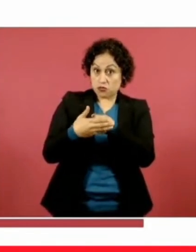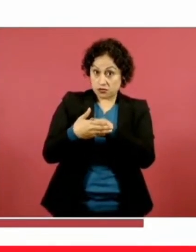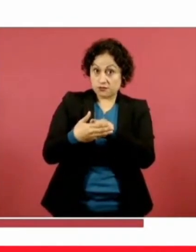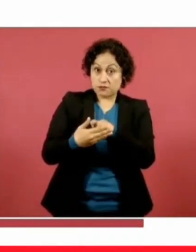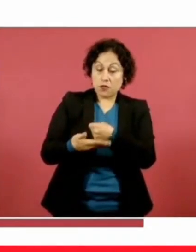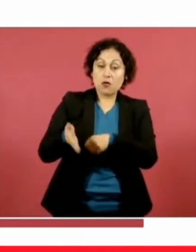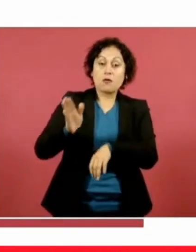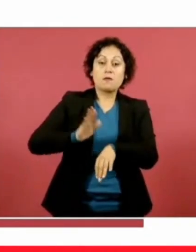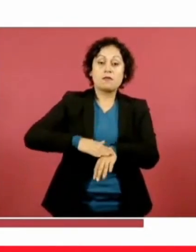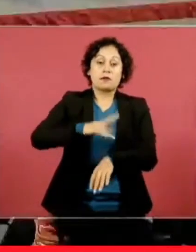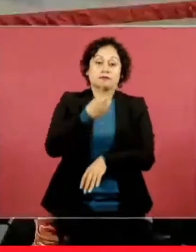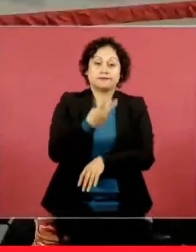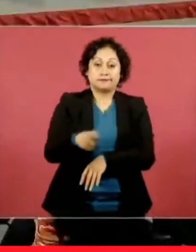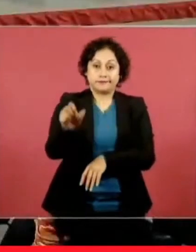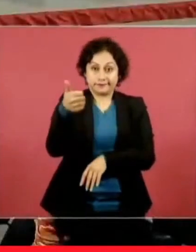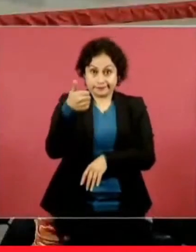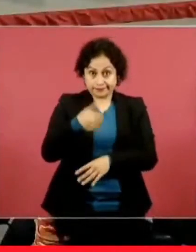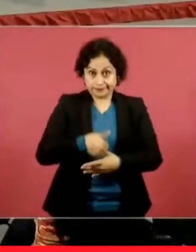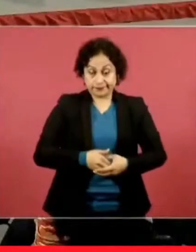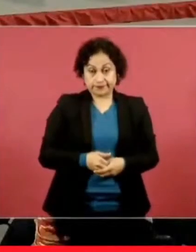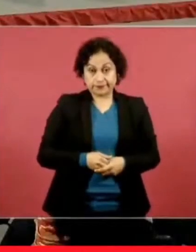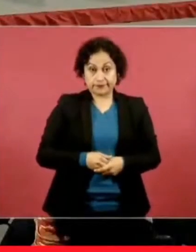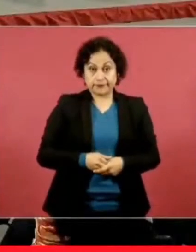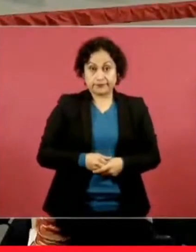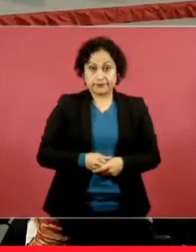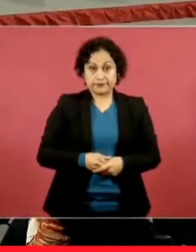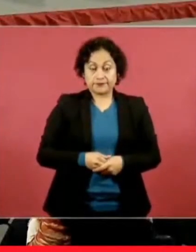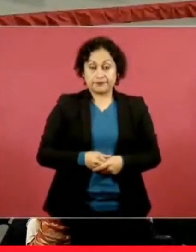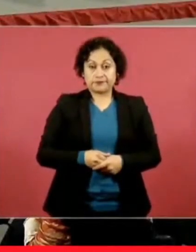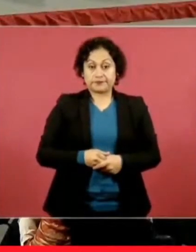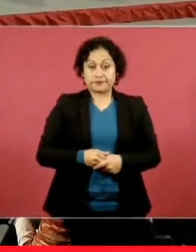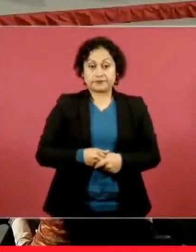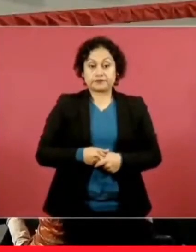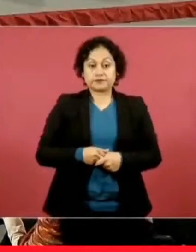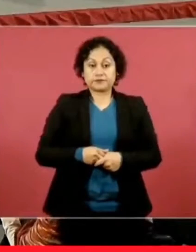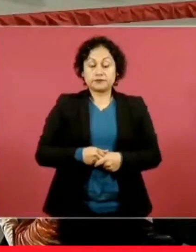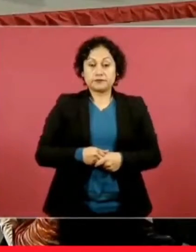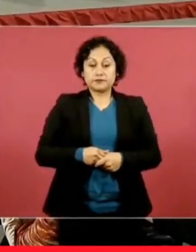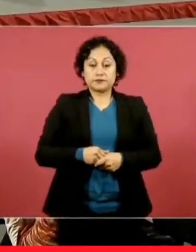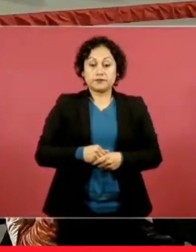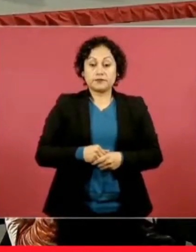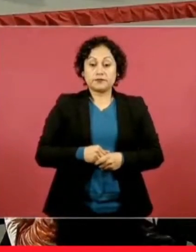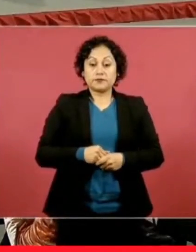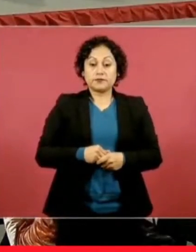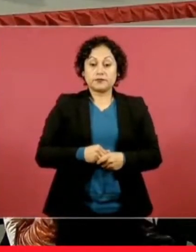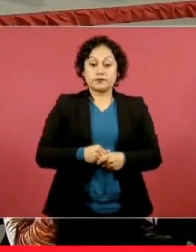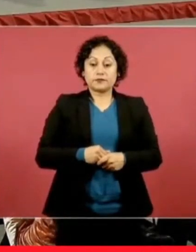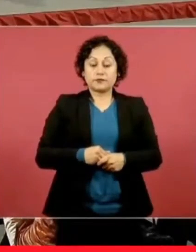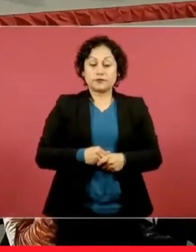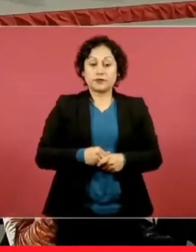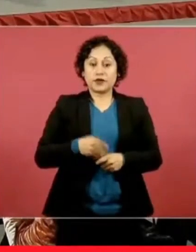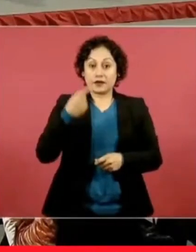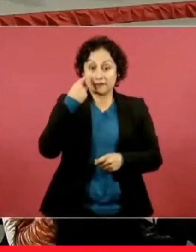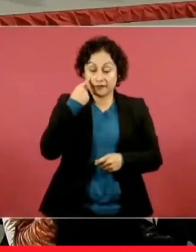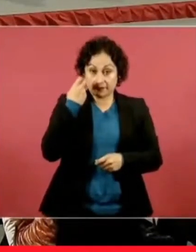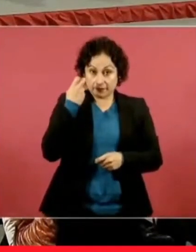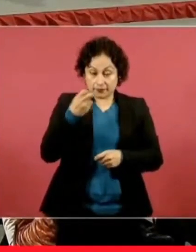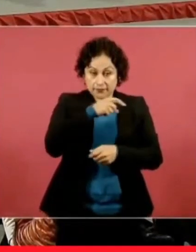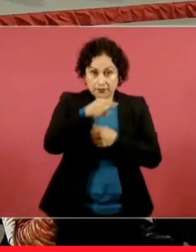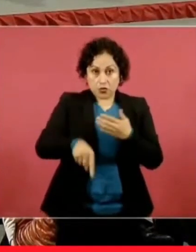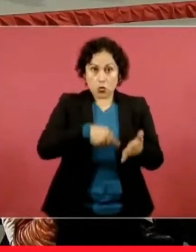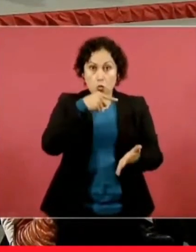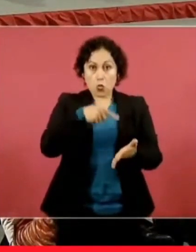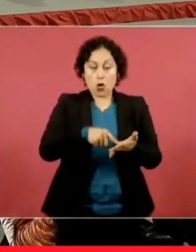206 más. Siguiente, por favor. Aquí agregamos los puntos de internet gratuito, que